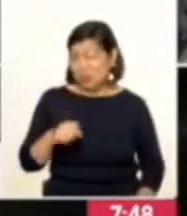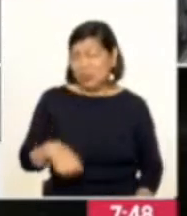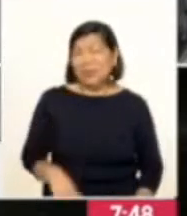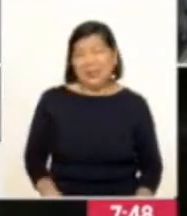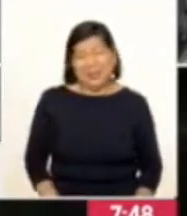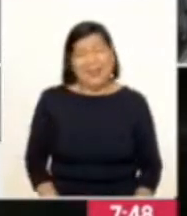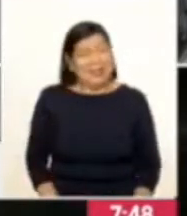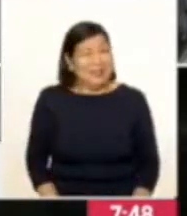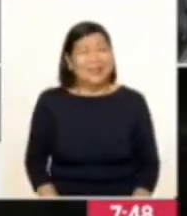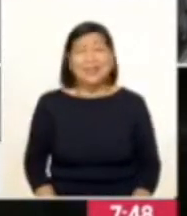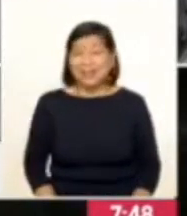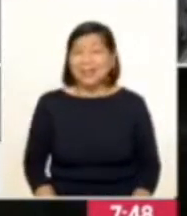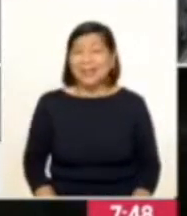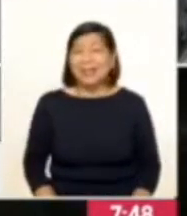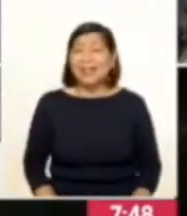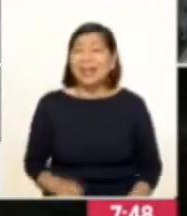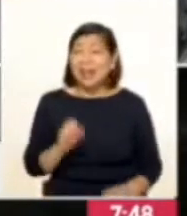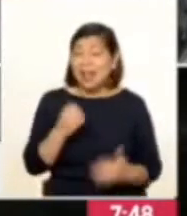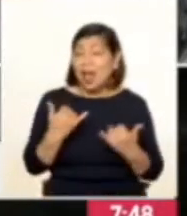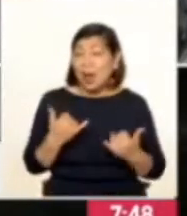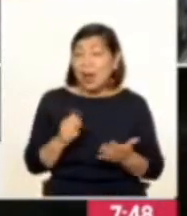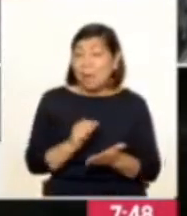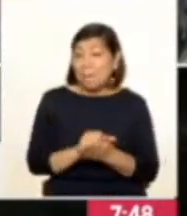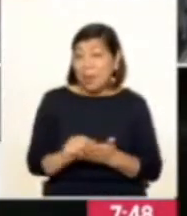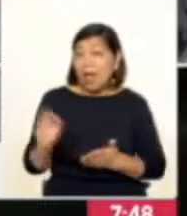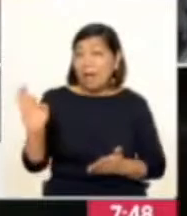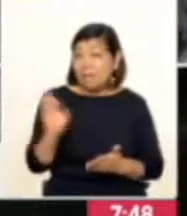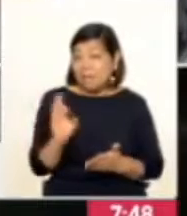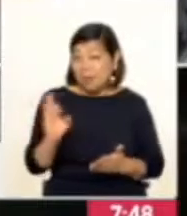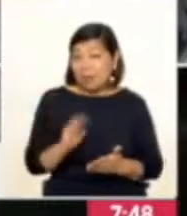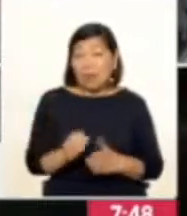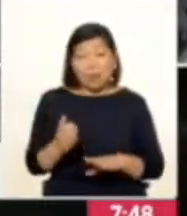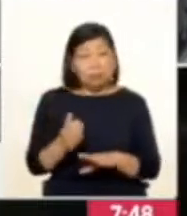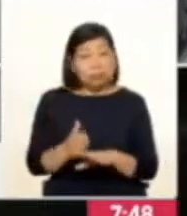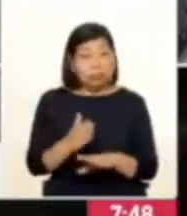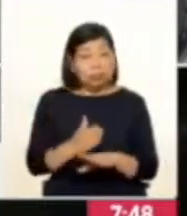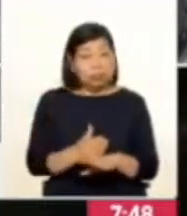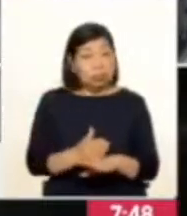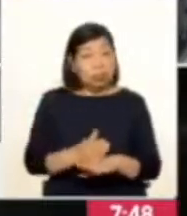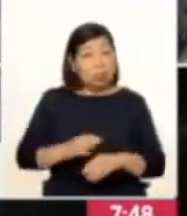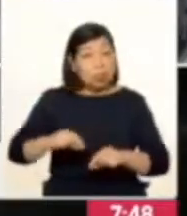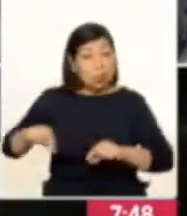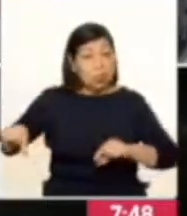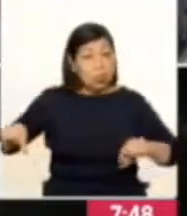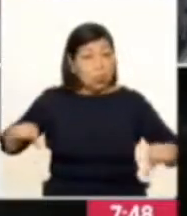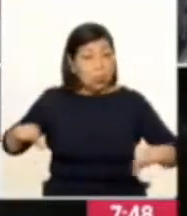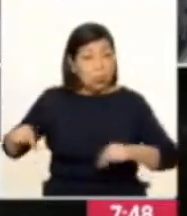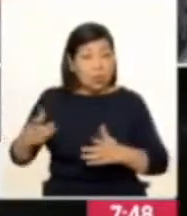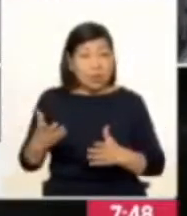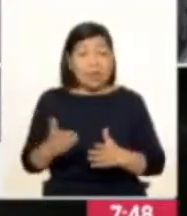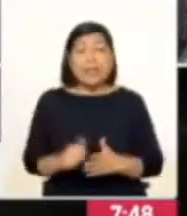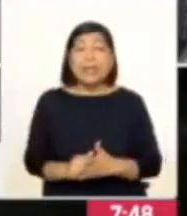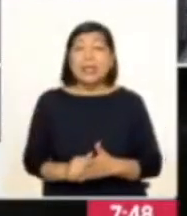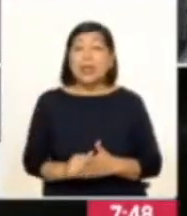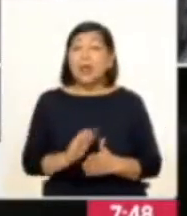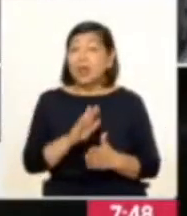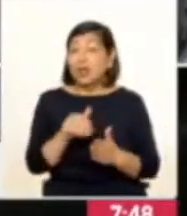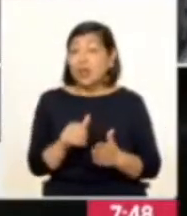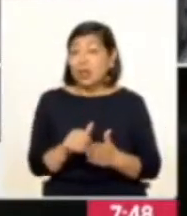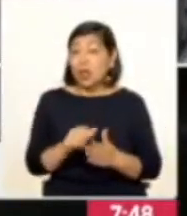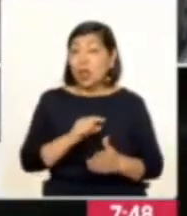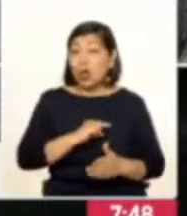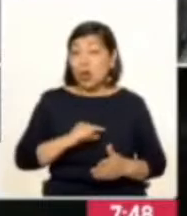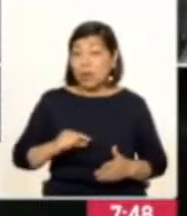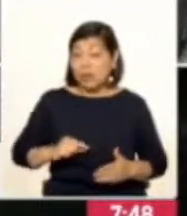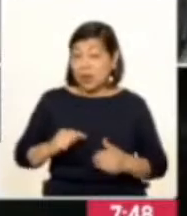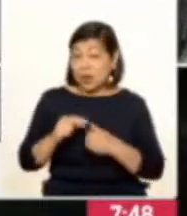duda porque de hecho te adelanto que ahora en el mes de febrero estamos desarrollando desplegando un mega operativo a nivel de todo el gobierno